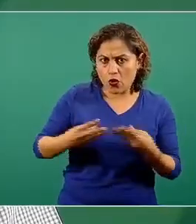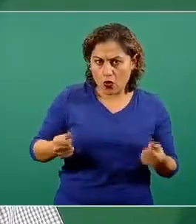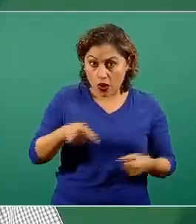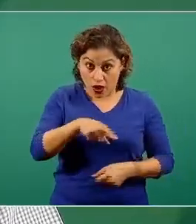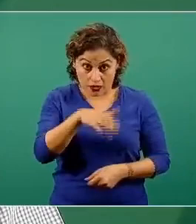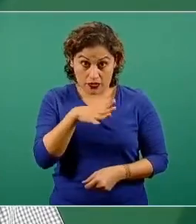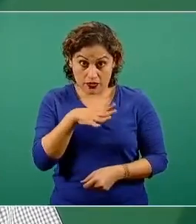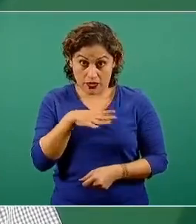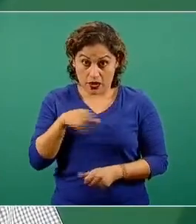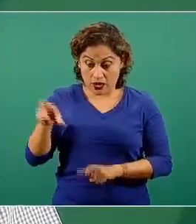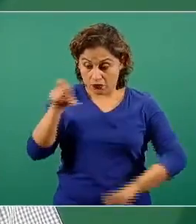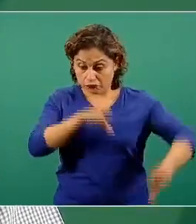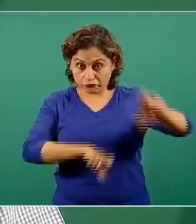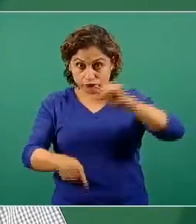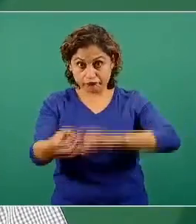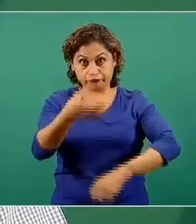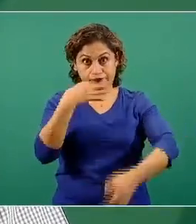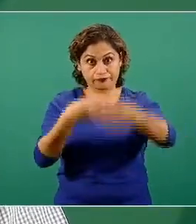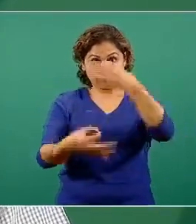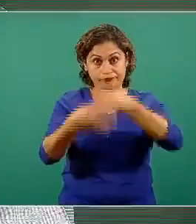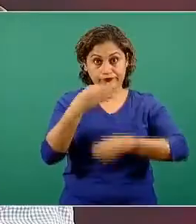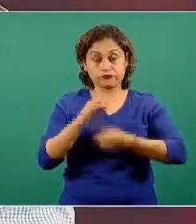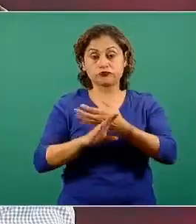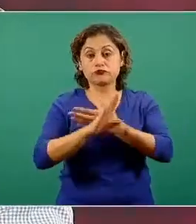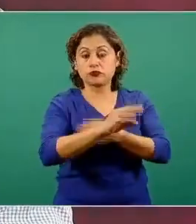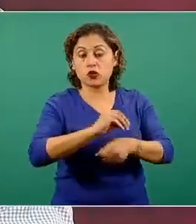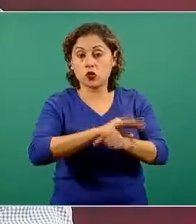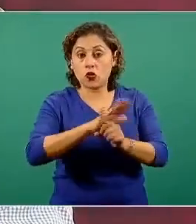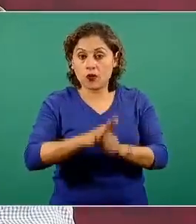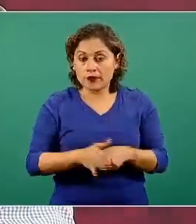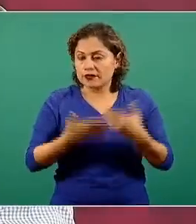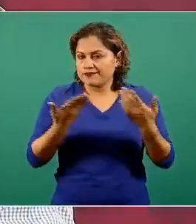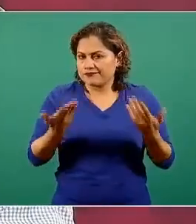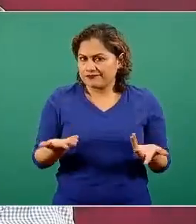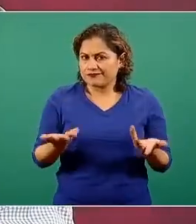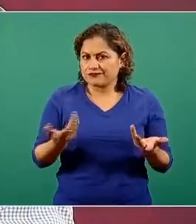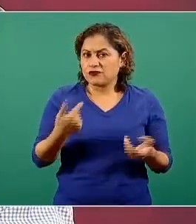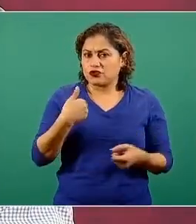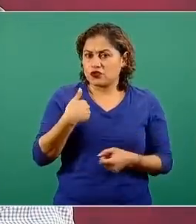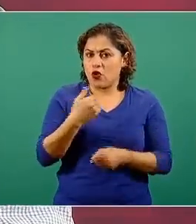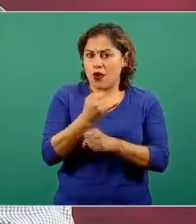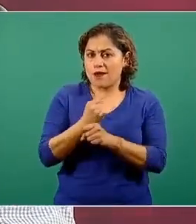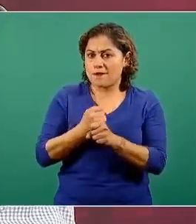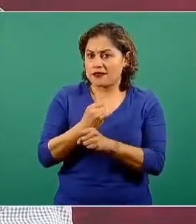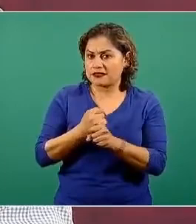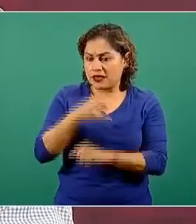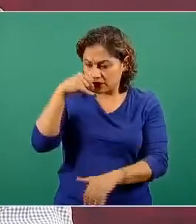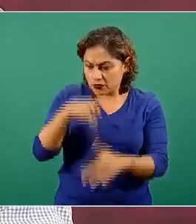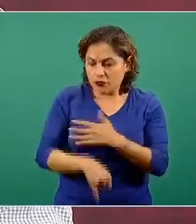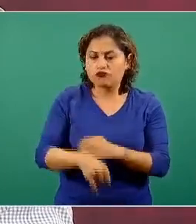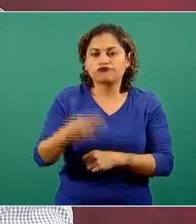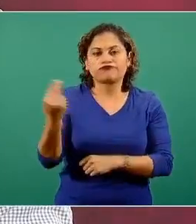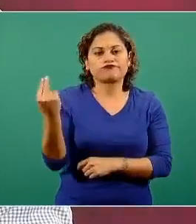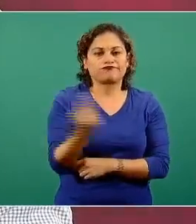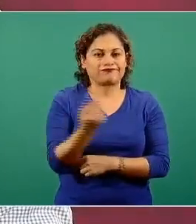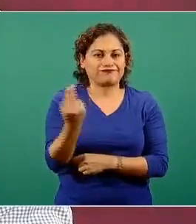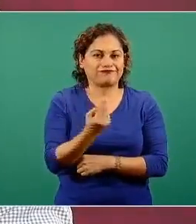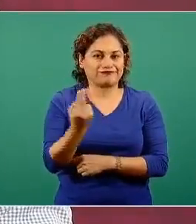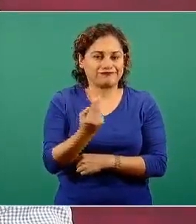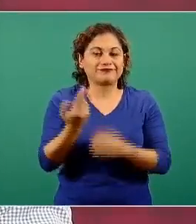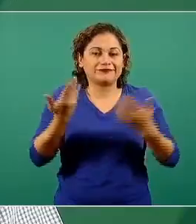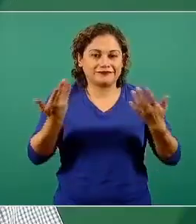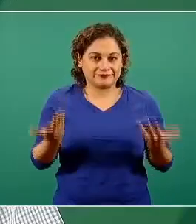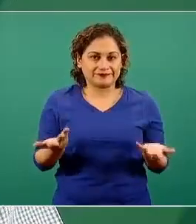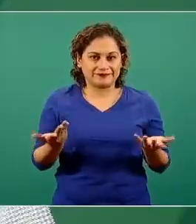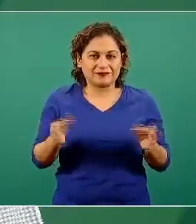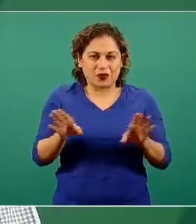desarrolla COVID leve y que por lo tanto, aún sin haber tomado el medicamento se hubiera recuperado en esos 5 o